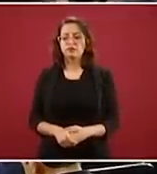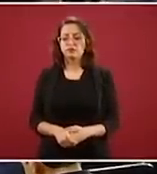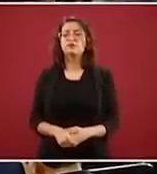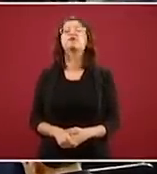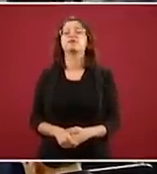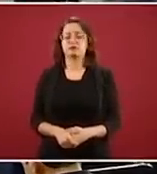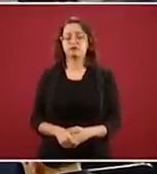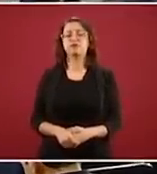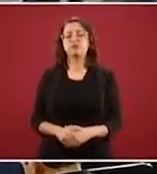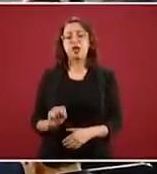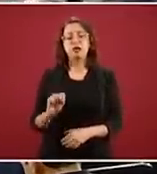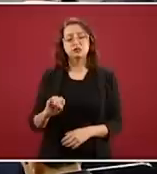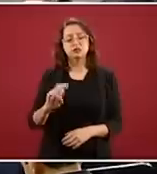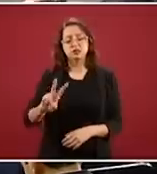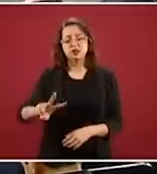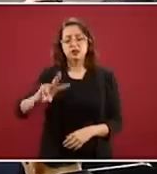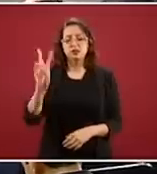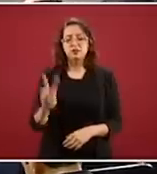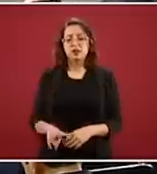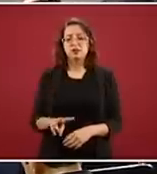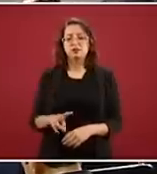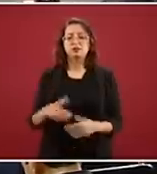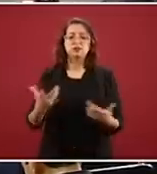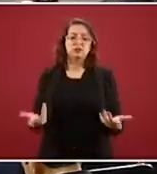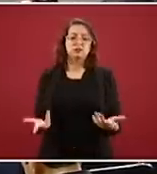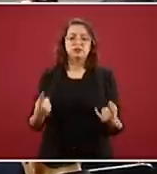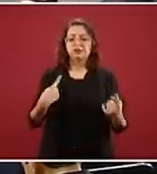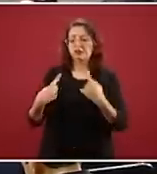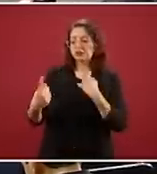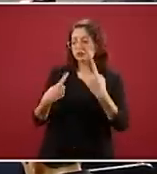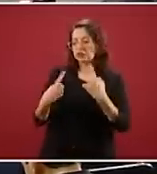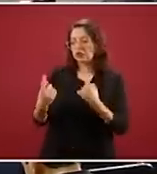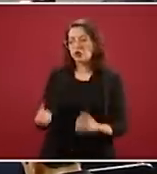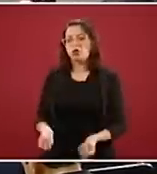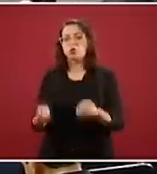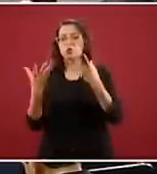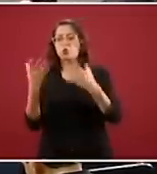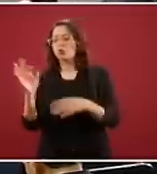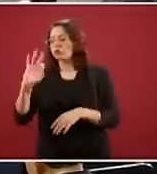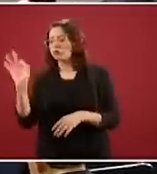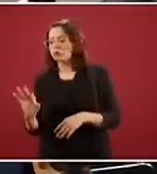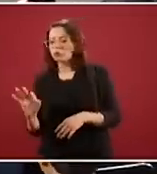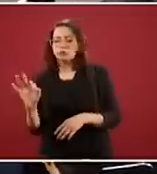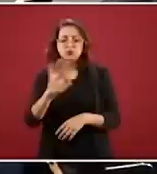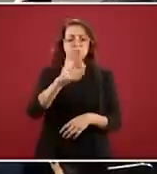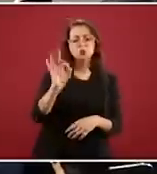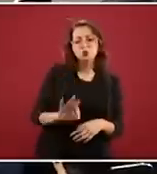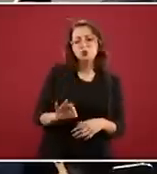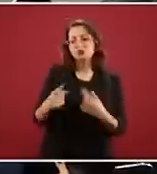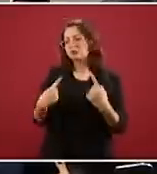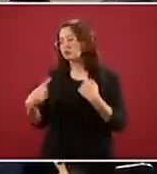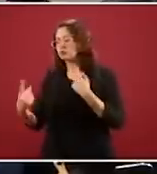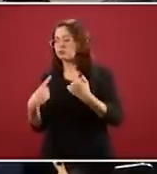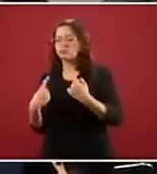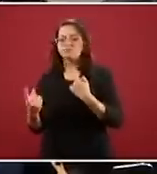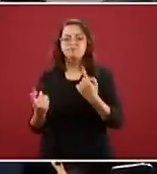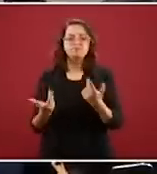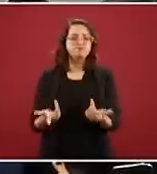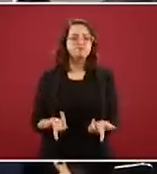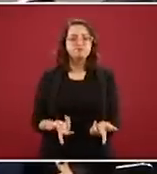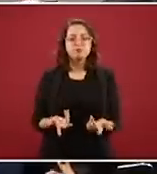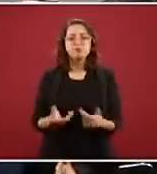Sí, efectivamente, debatimos sobre la estadística de este tema.